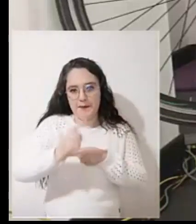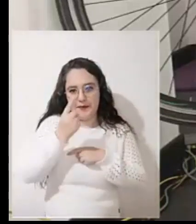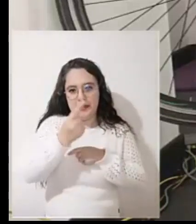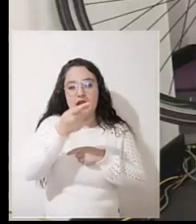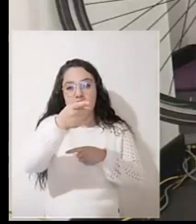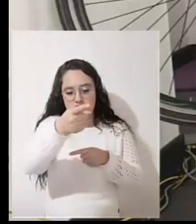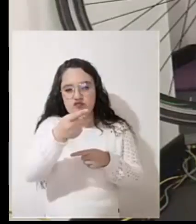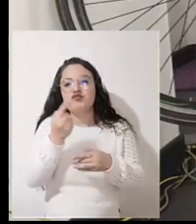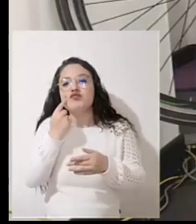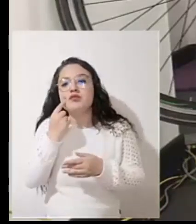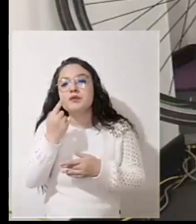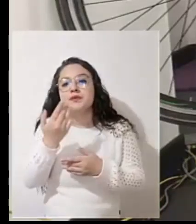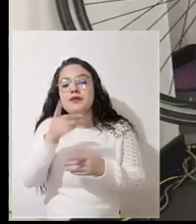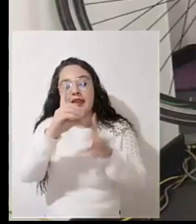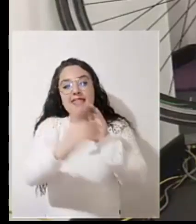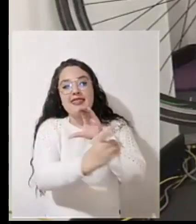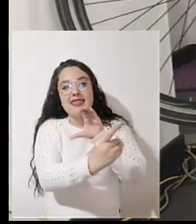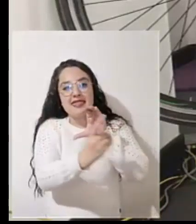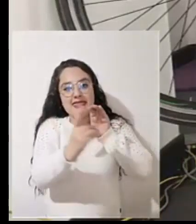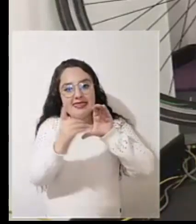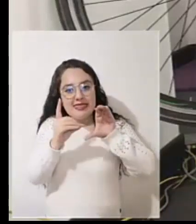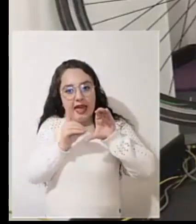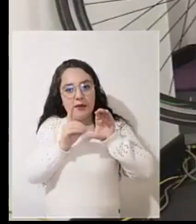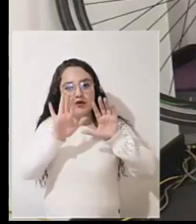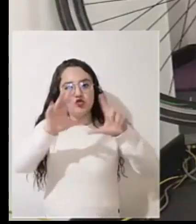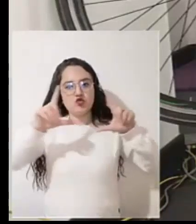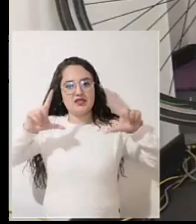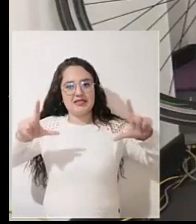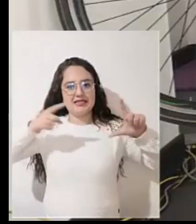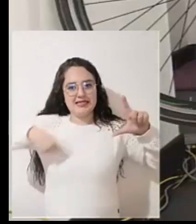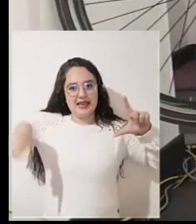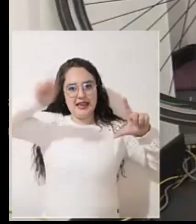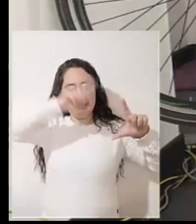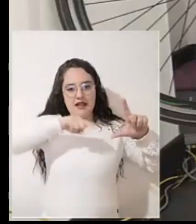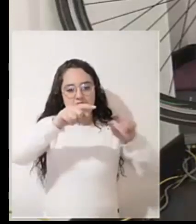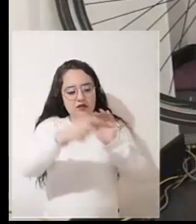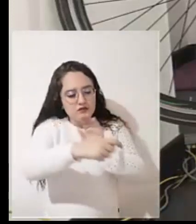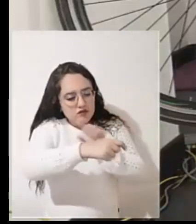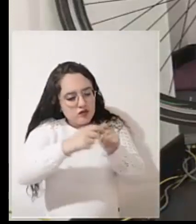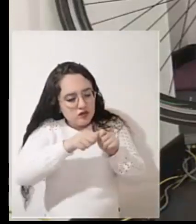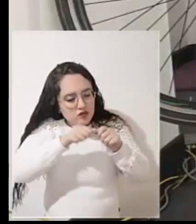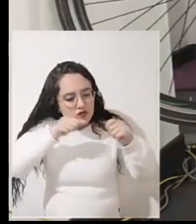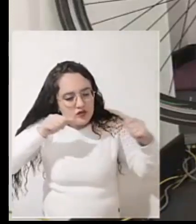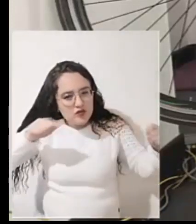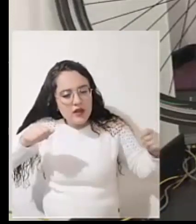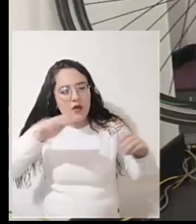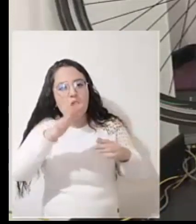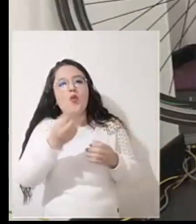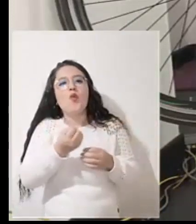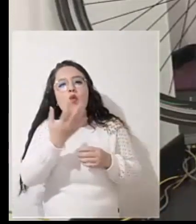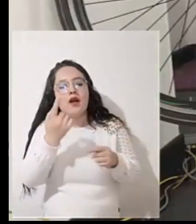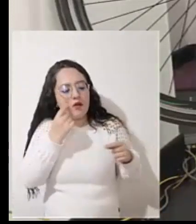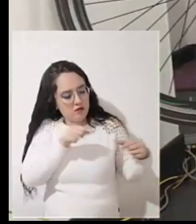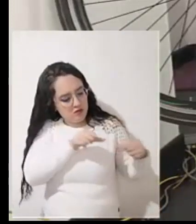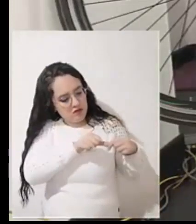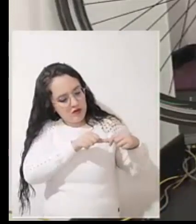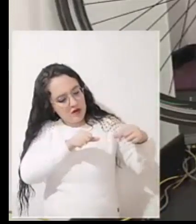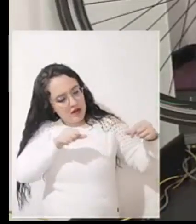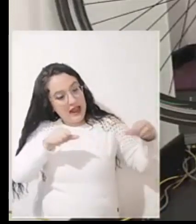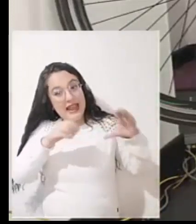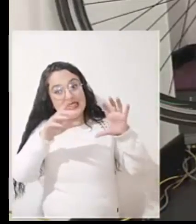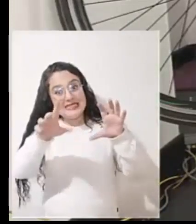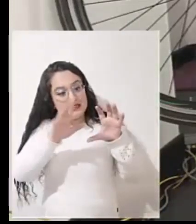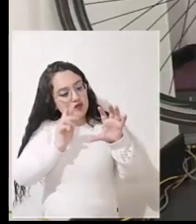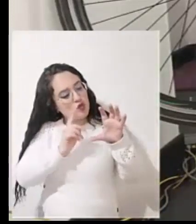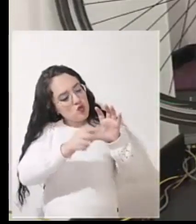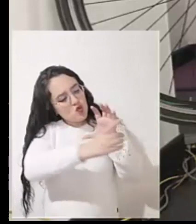que voy a hacer es medir el diámetro de la llanta. Ahí sí ya depende de la llanta. Cojo de extremo a extremo, mido pasando